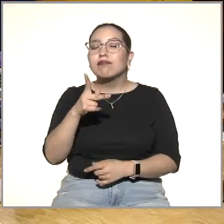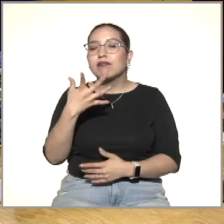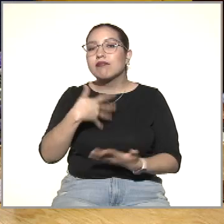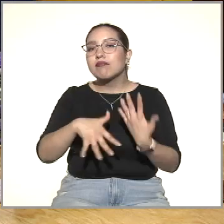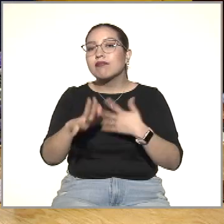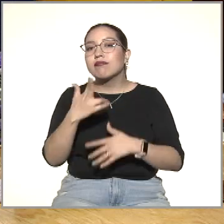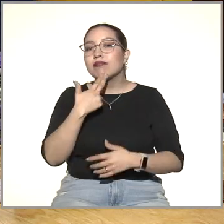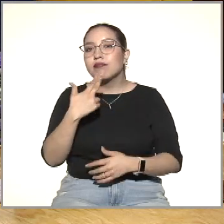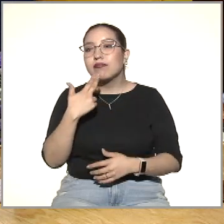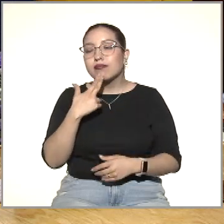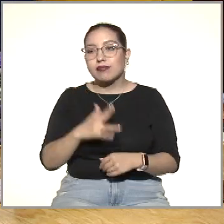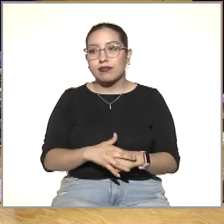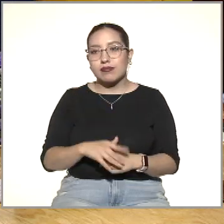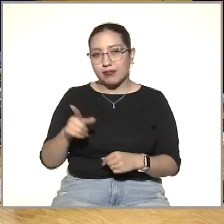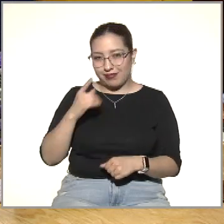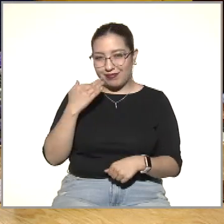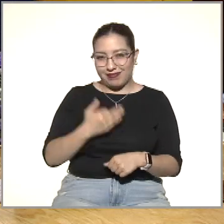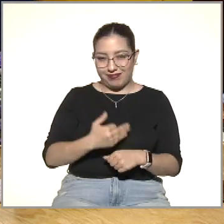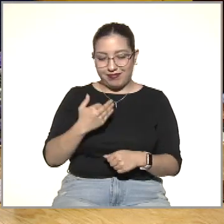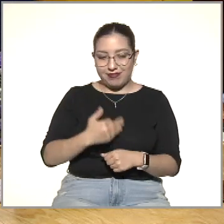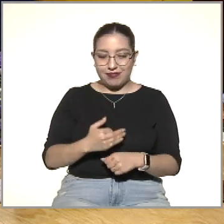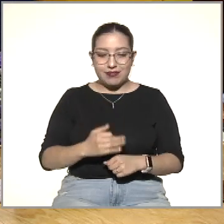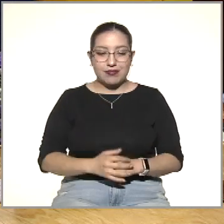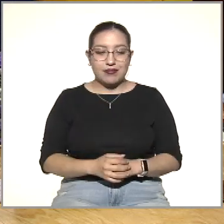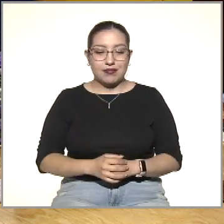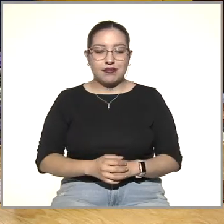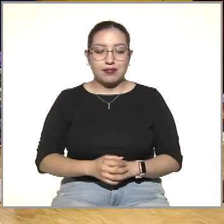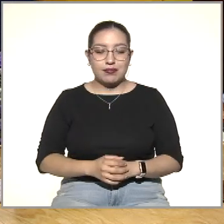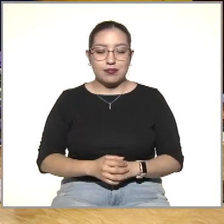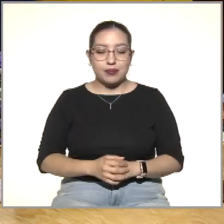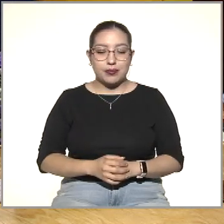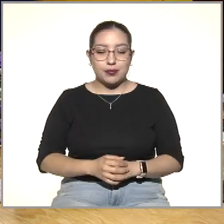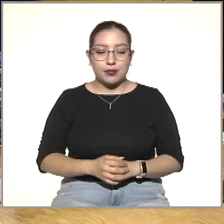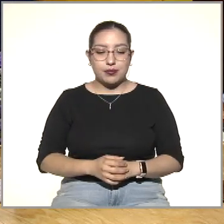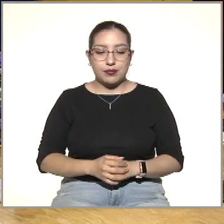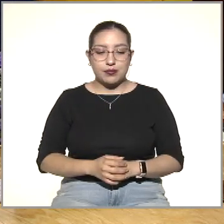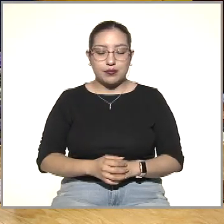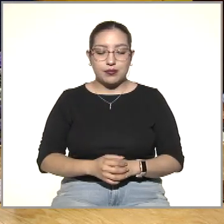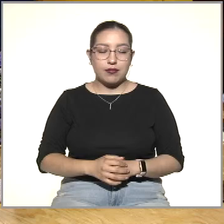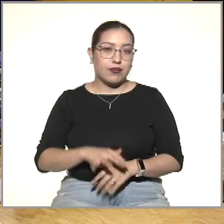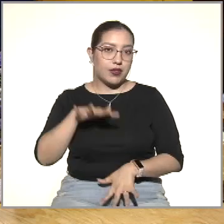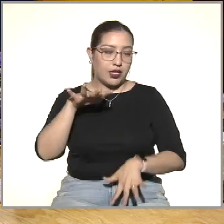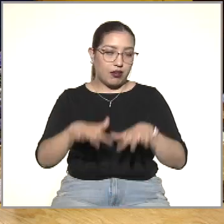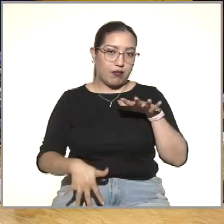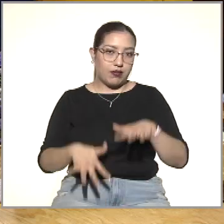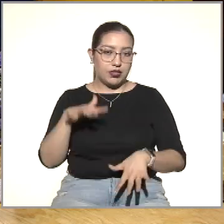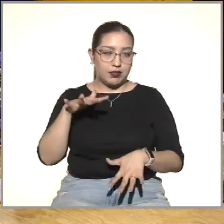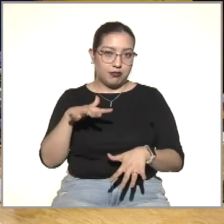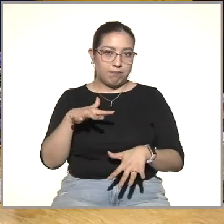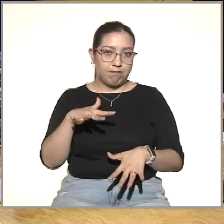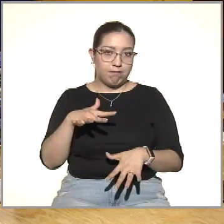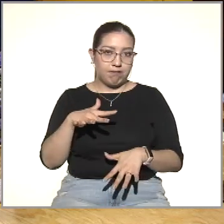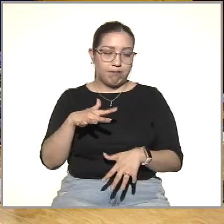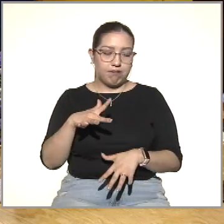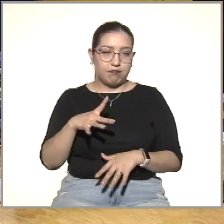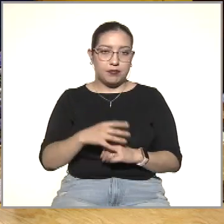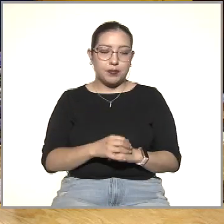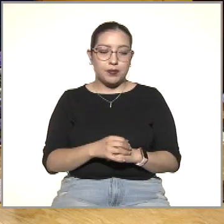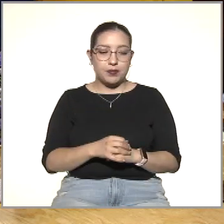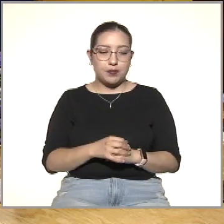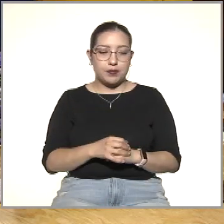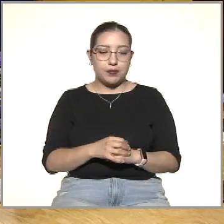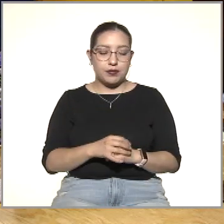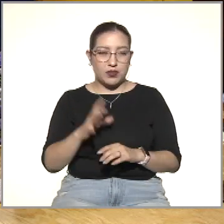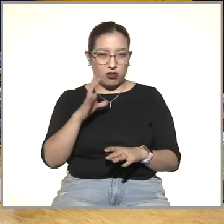Y ahorita comentábamos, ¿no? Que muchas veces cuando nos confrontan con la agresión que hay detrás de